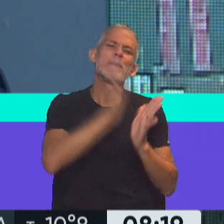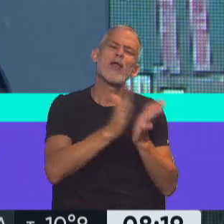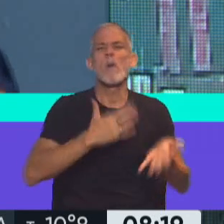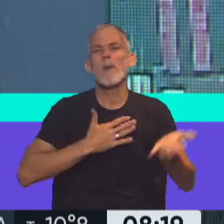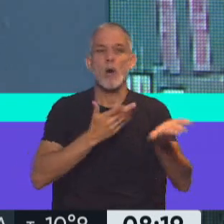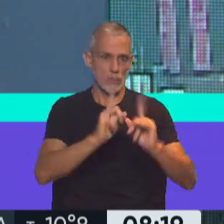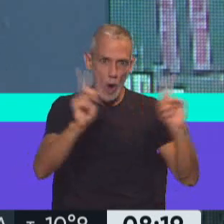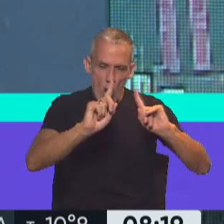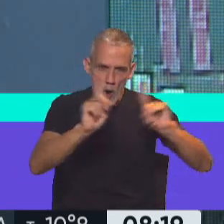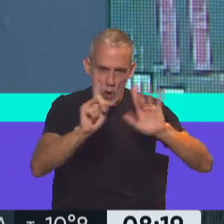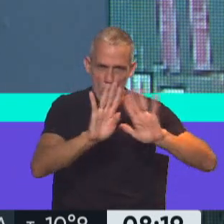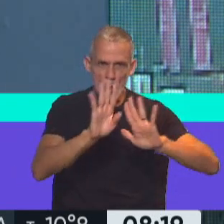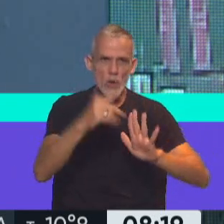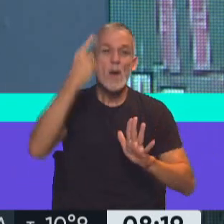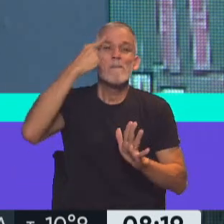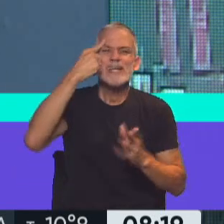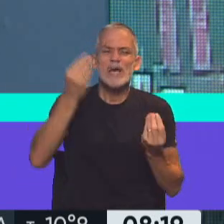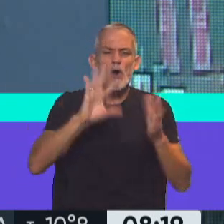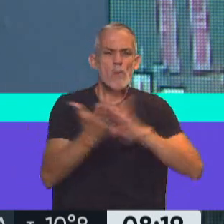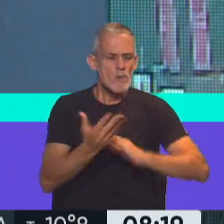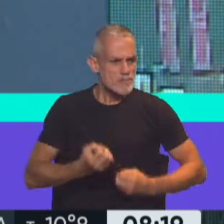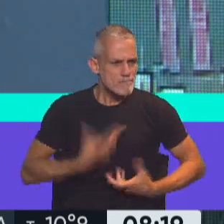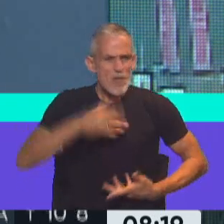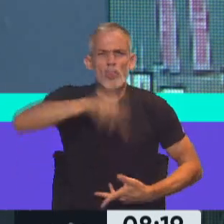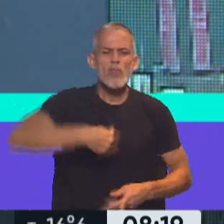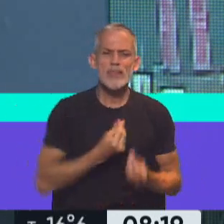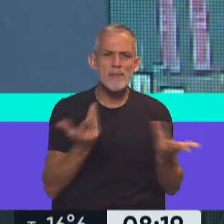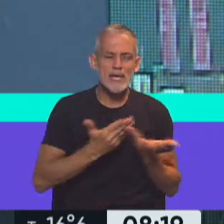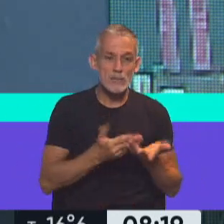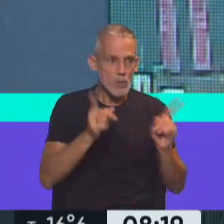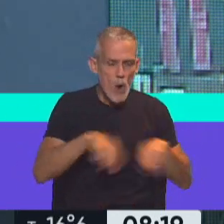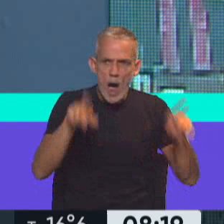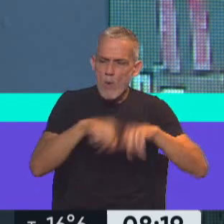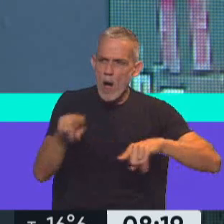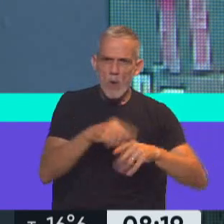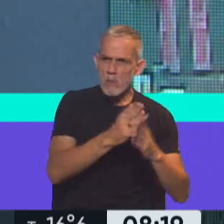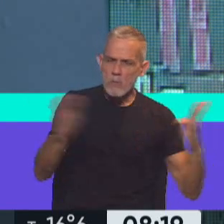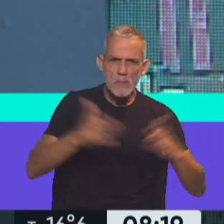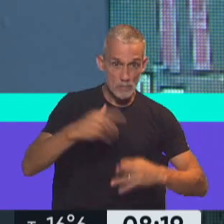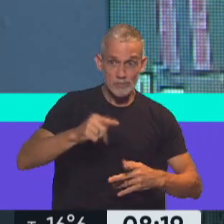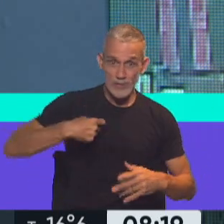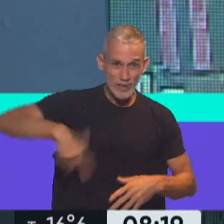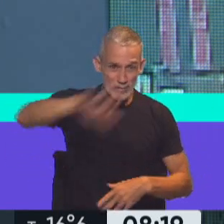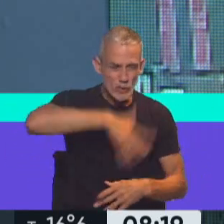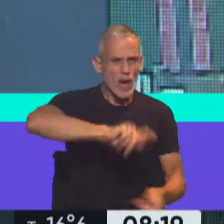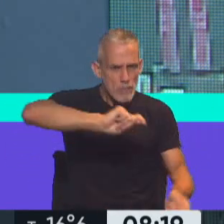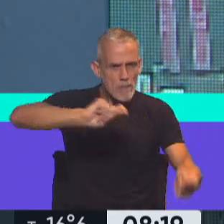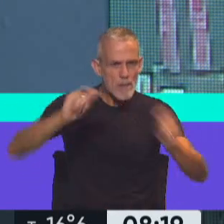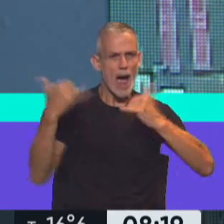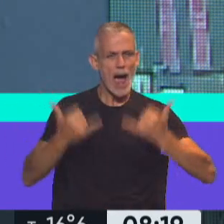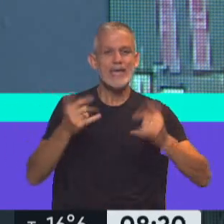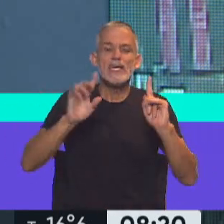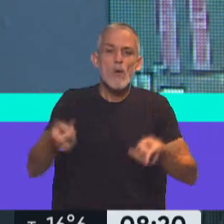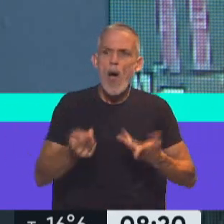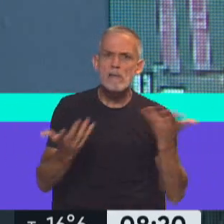trata de justificar, sino de poder pensar estos hechos que siguen sucediendo, claro, a pesar de las transformaciones que se vienen dando, ¿no? ¿Qué